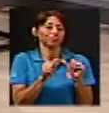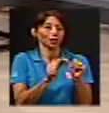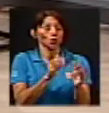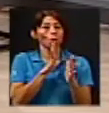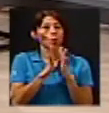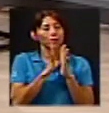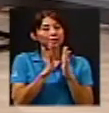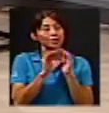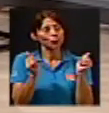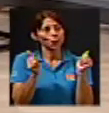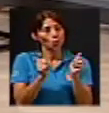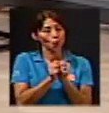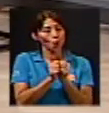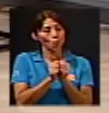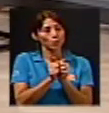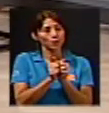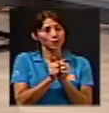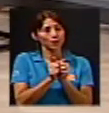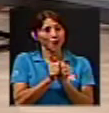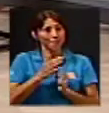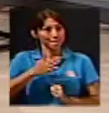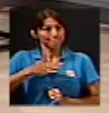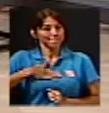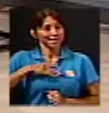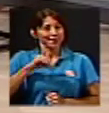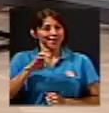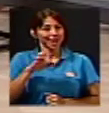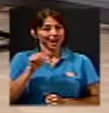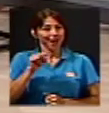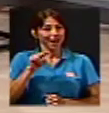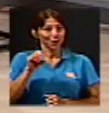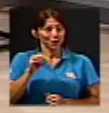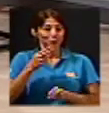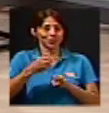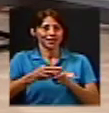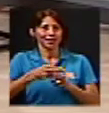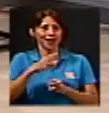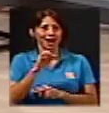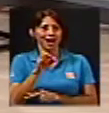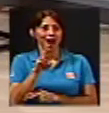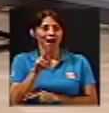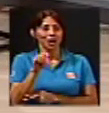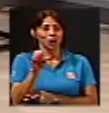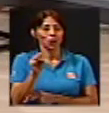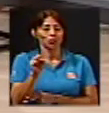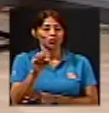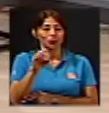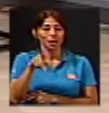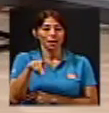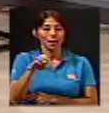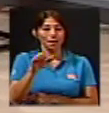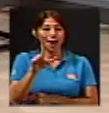con mi decano, don Carlos Palma. Bueno, muchas gracias, don